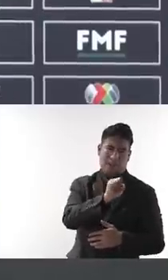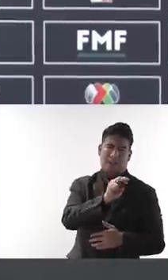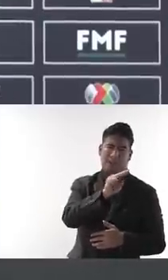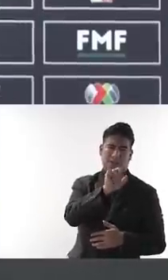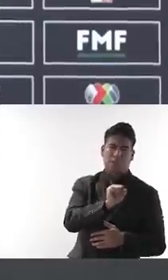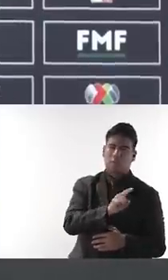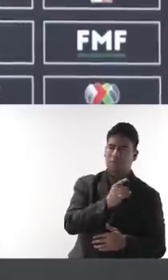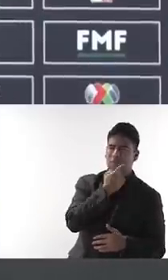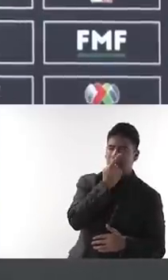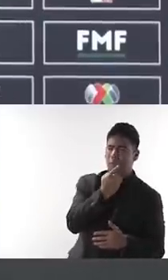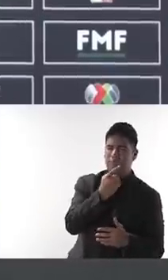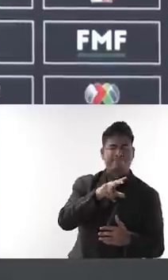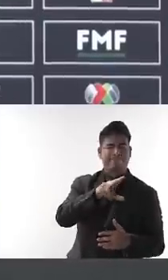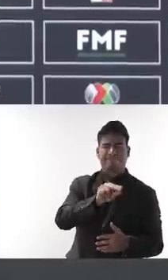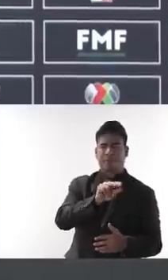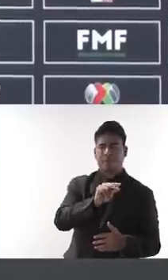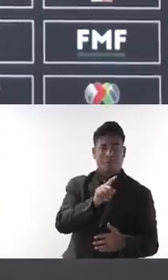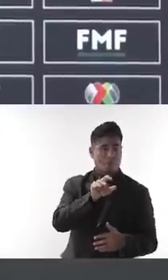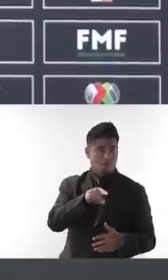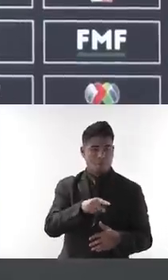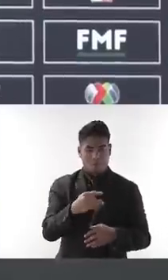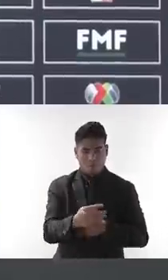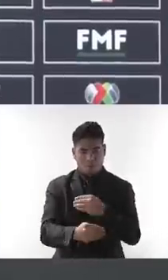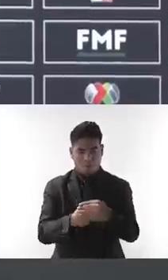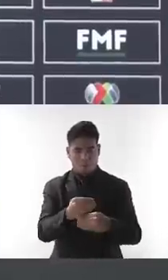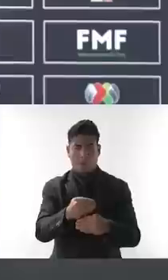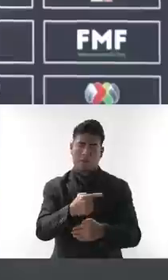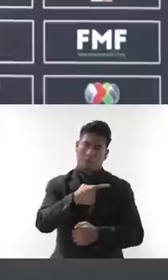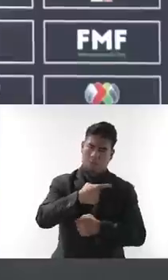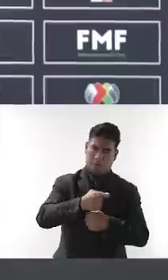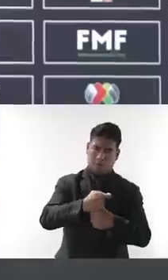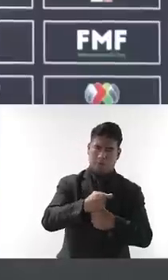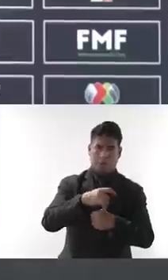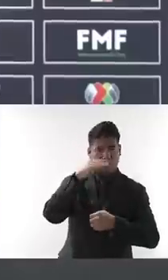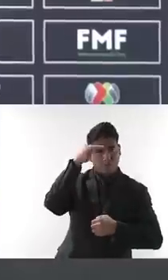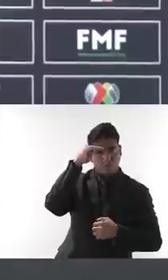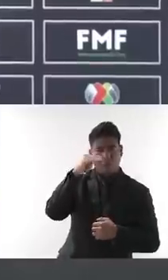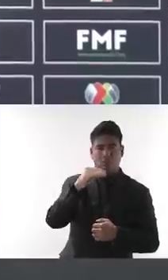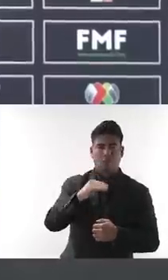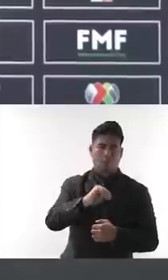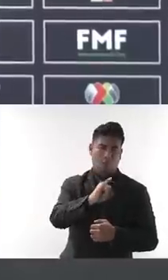proceso de conformación, primero se invitó al señor Jorge Alberto Hank,